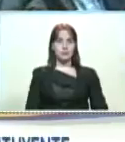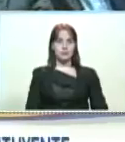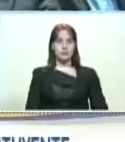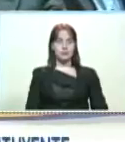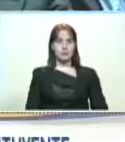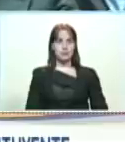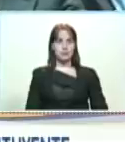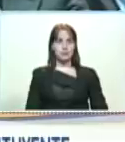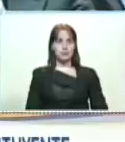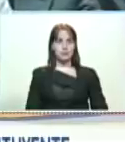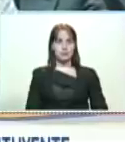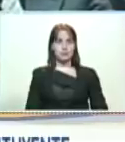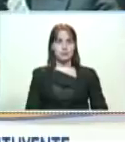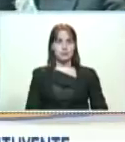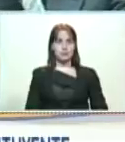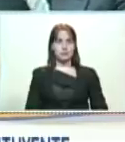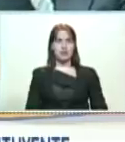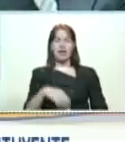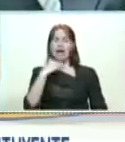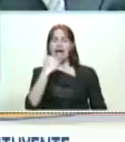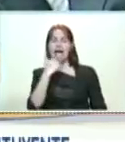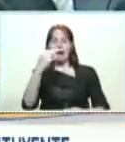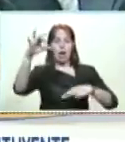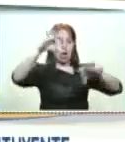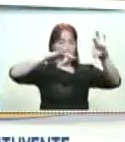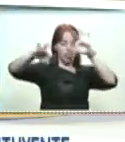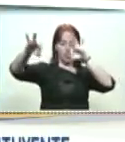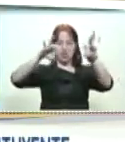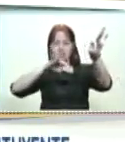no ha quedado títere con cabeza. ¿Qué dice?